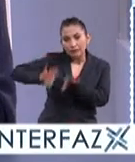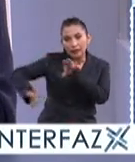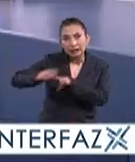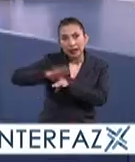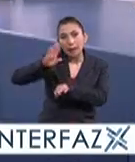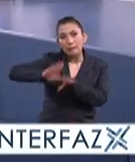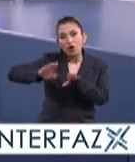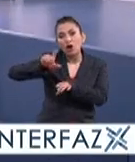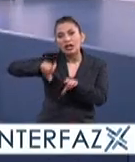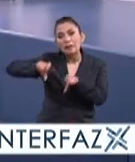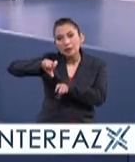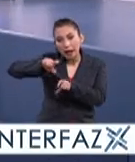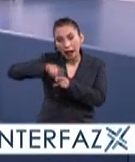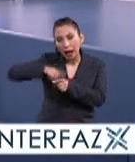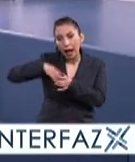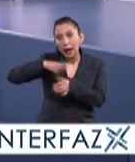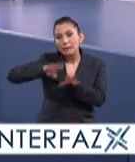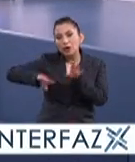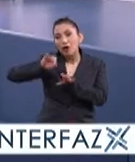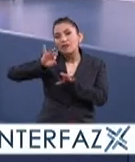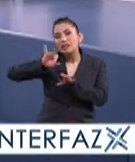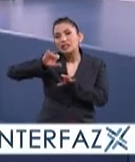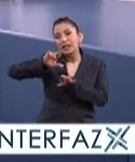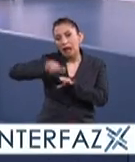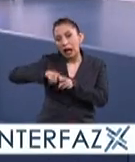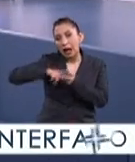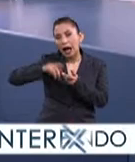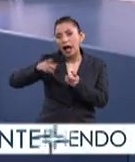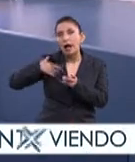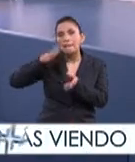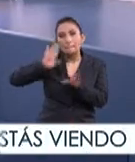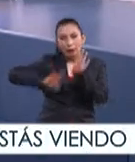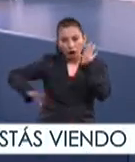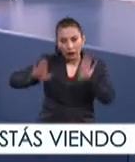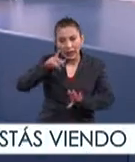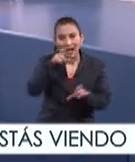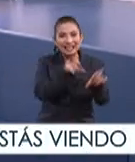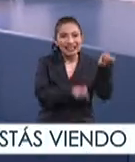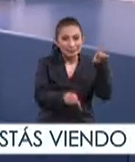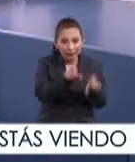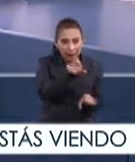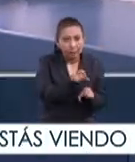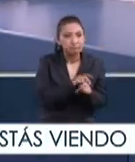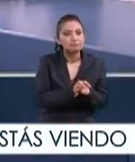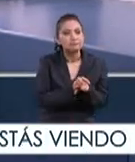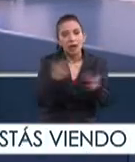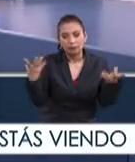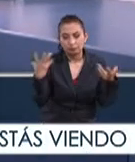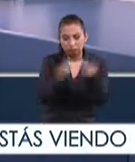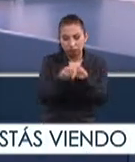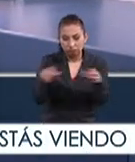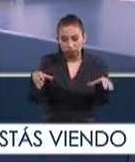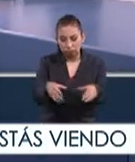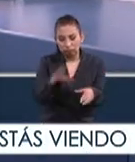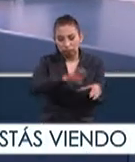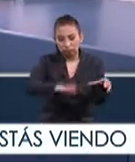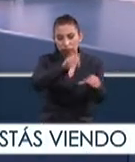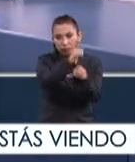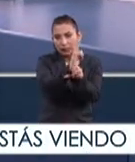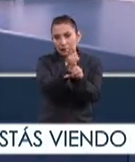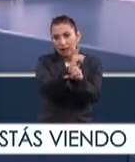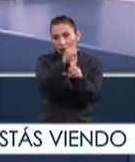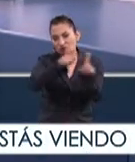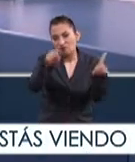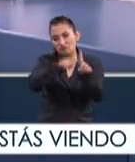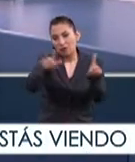física, bioquímica, biofísica, biología, química, que conforman obviamente una